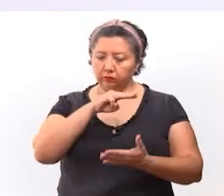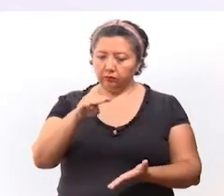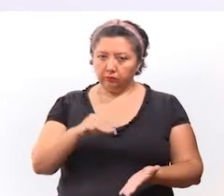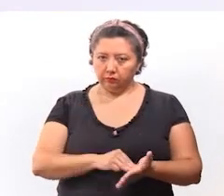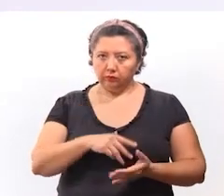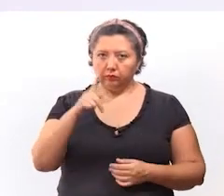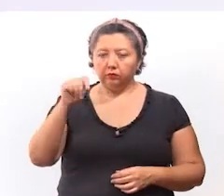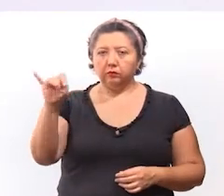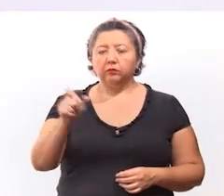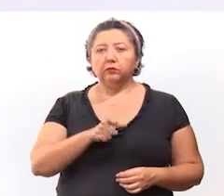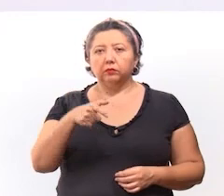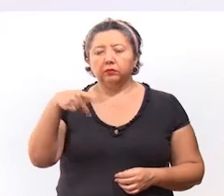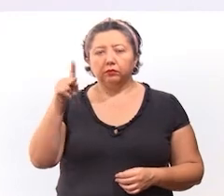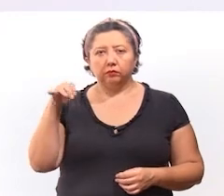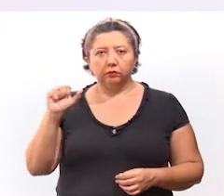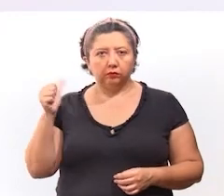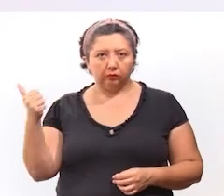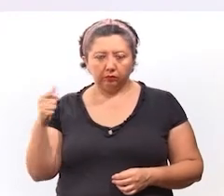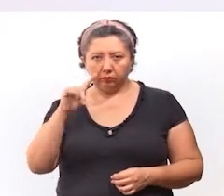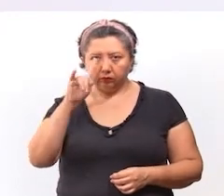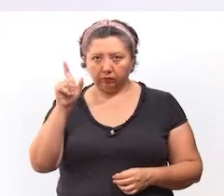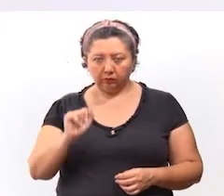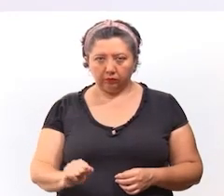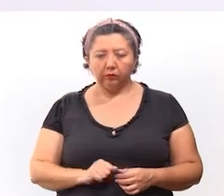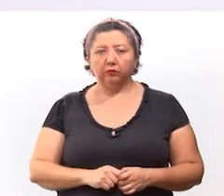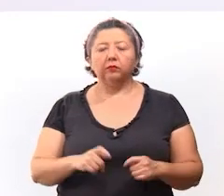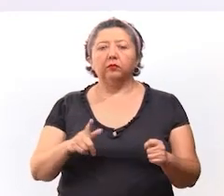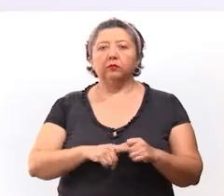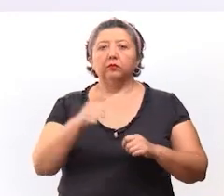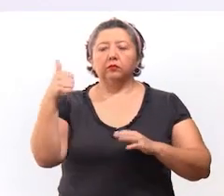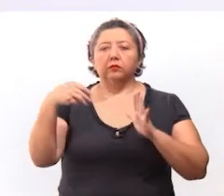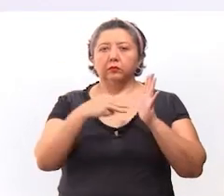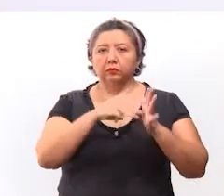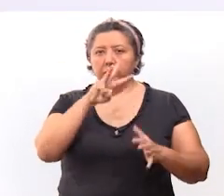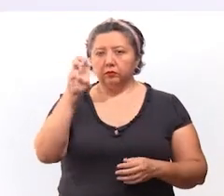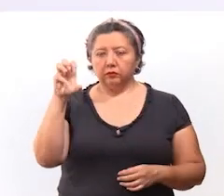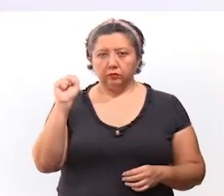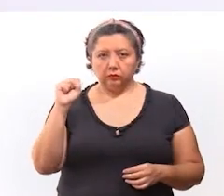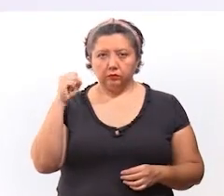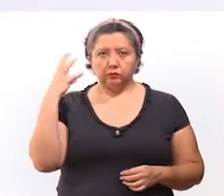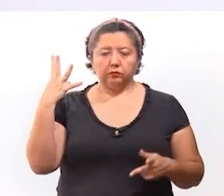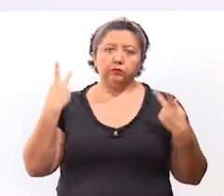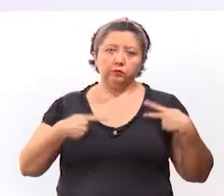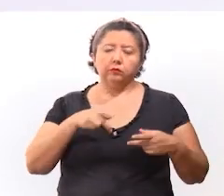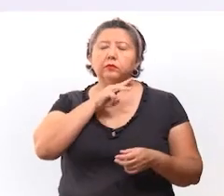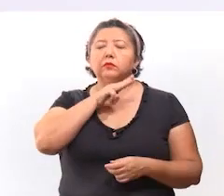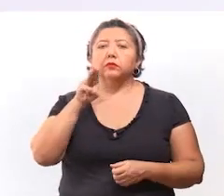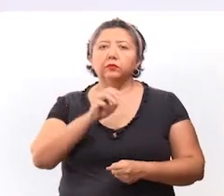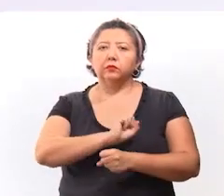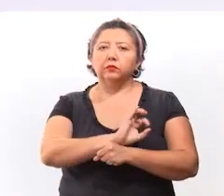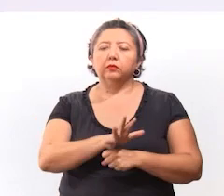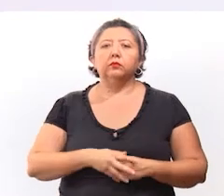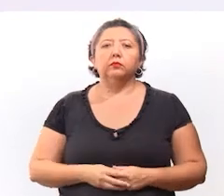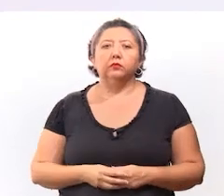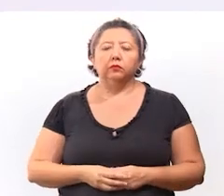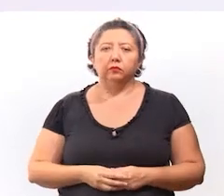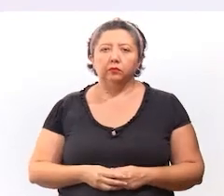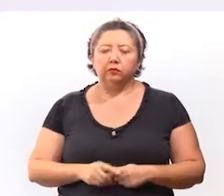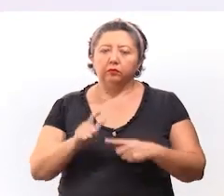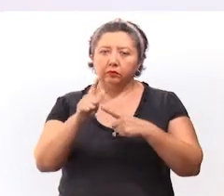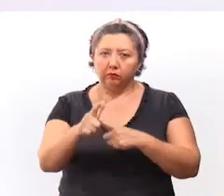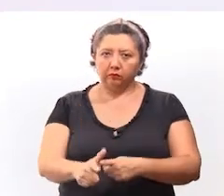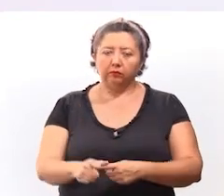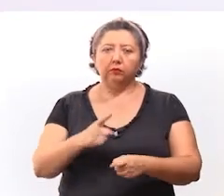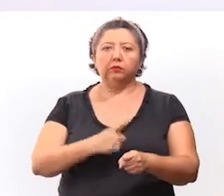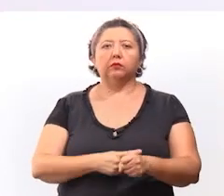Mérida, 1 en Tixcocop y 1 en Tizimín. En total, son 6.364 las personas fallecidas a causa del coronavirus. De